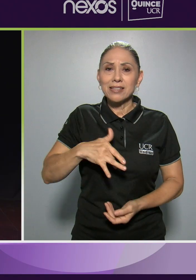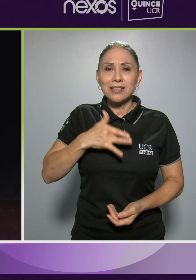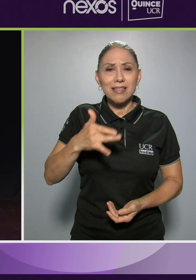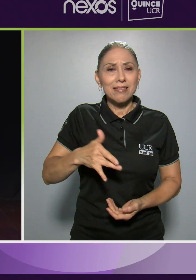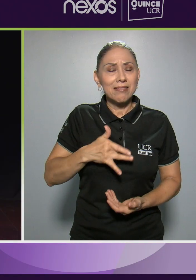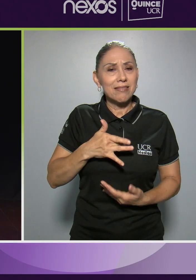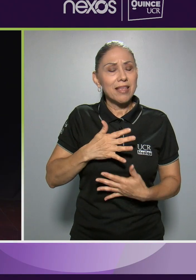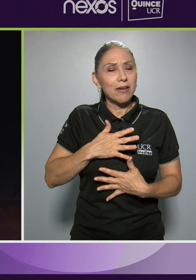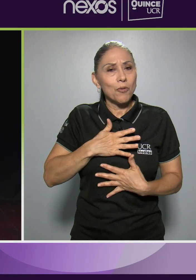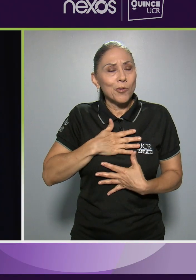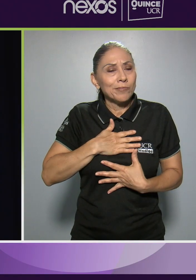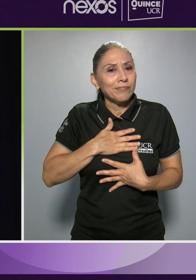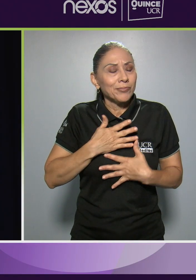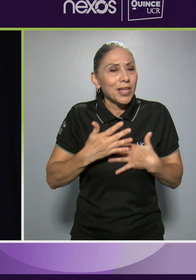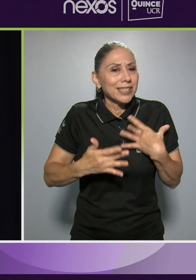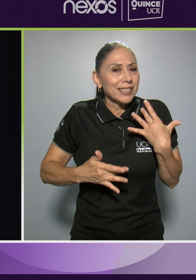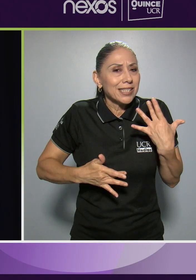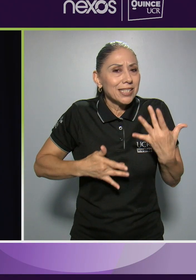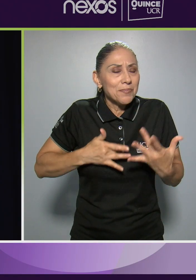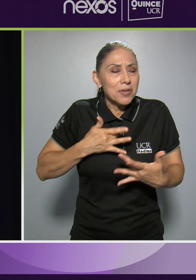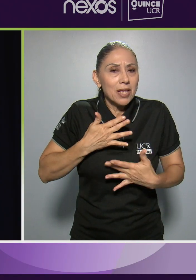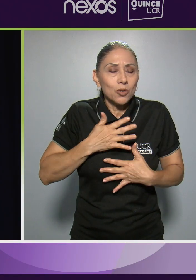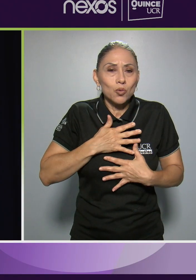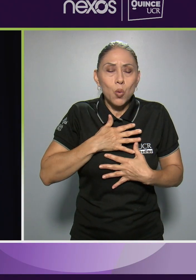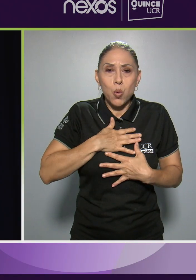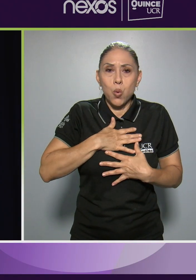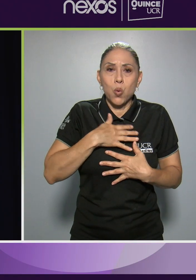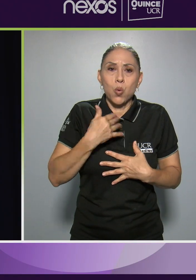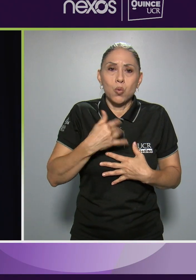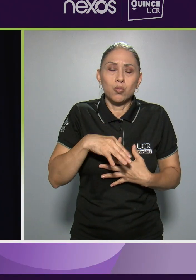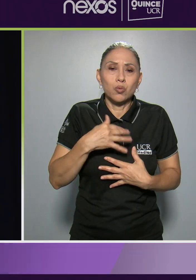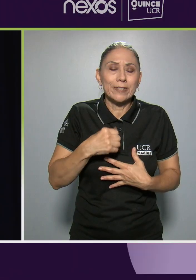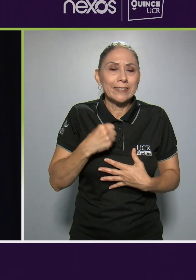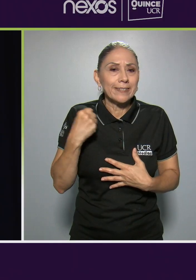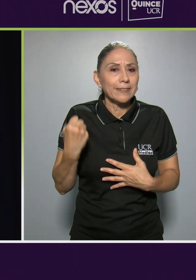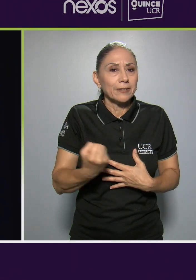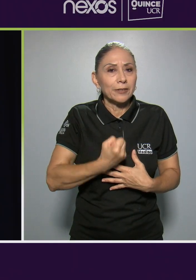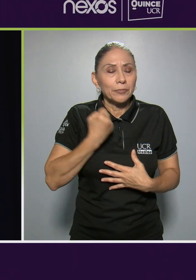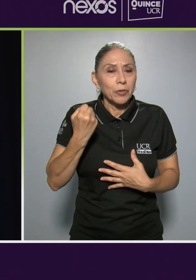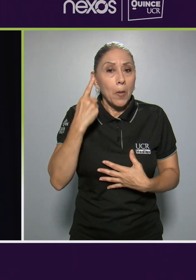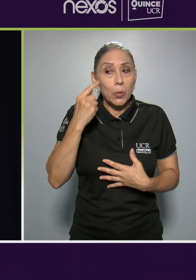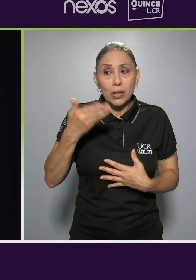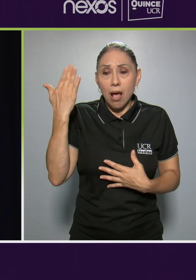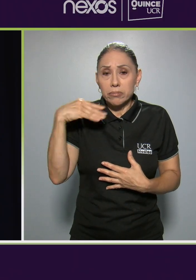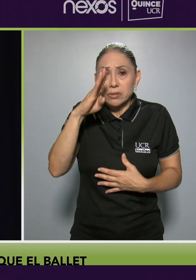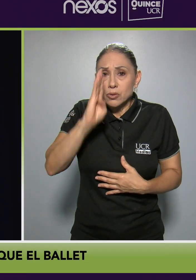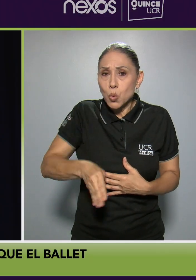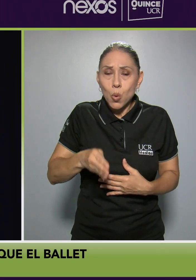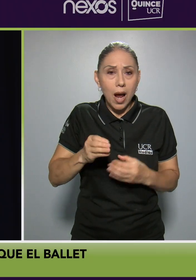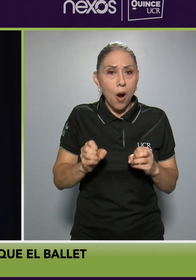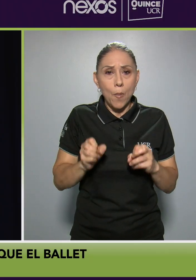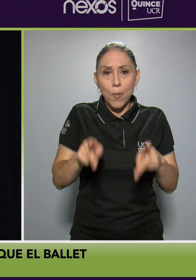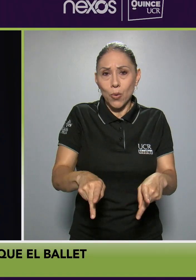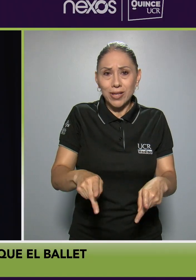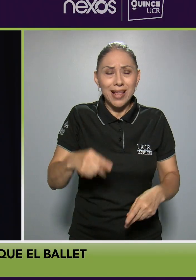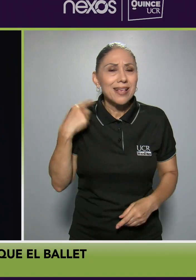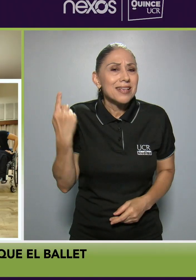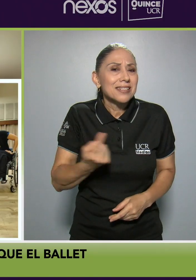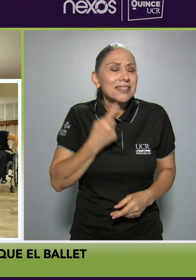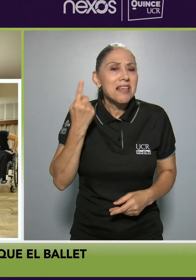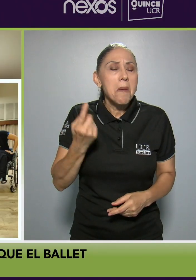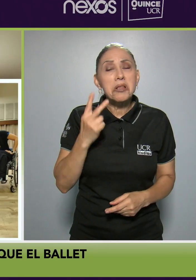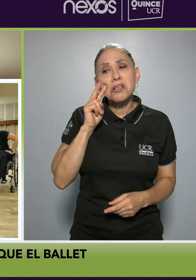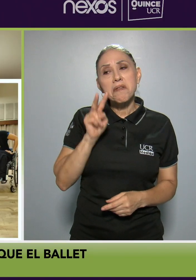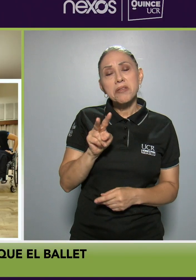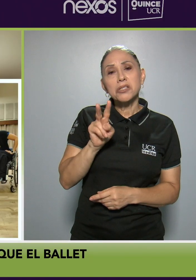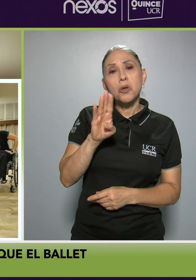con sentimientos muy encontrados, porque nunca se había tenido esa oportunidad y siempre se había visto como que el ballet